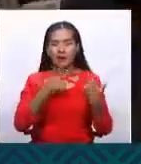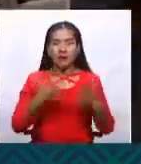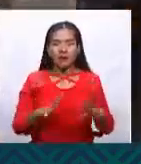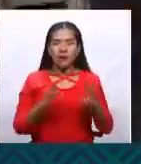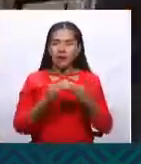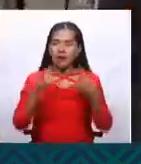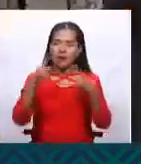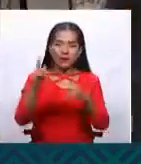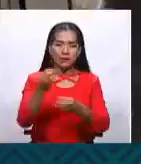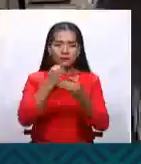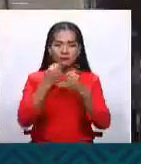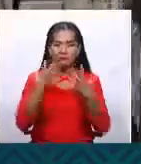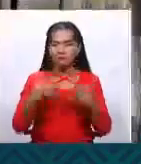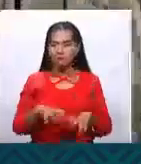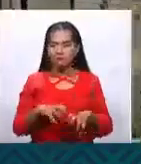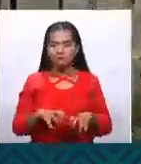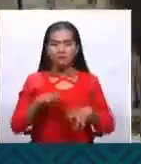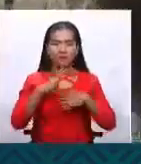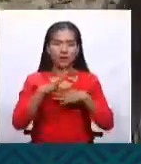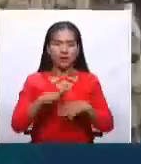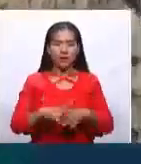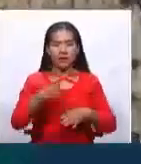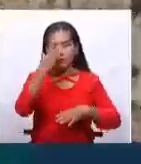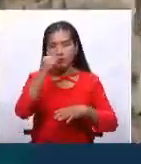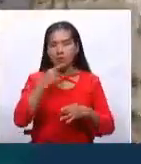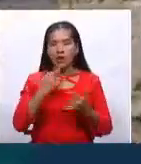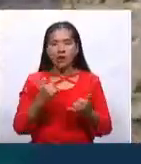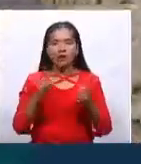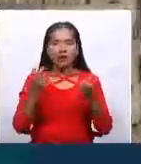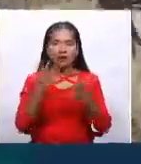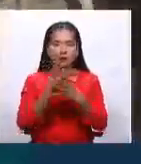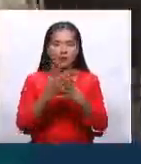también fue aprehendido y recluido en la cárcel de San Pedro.